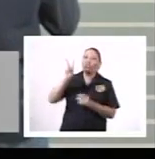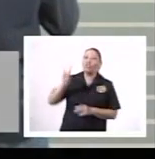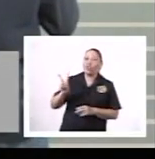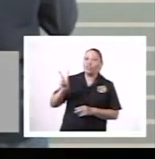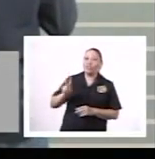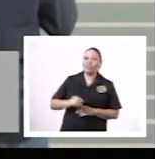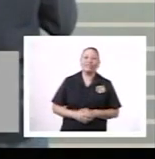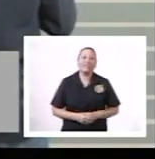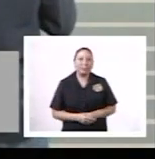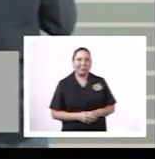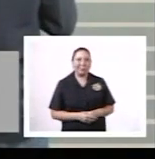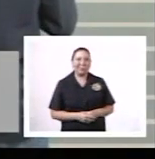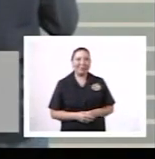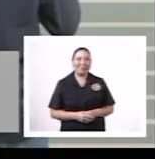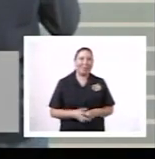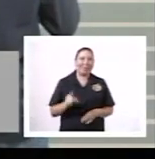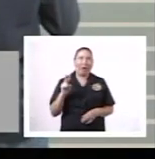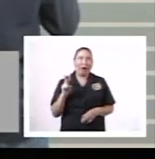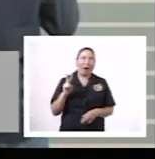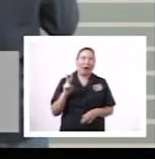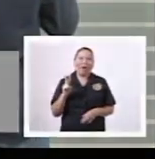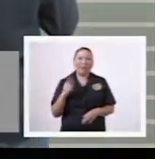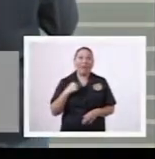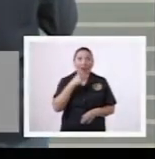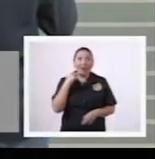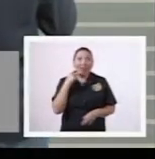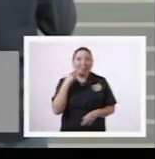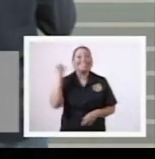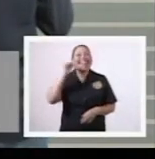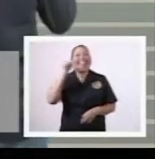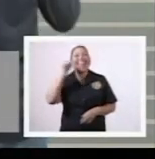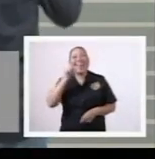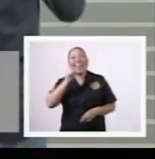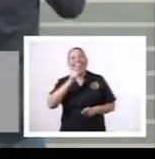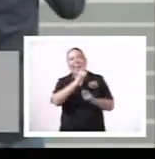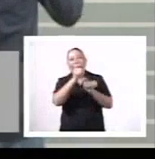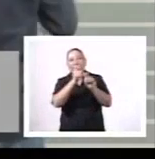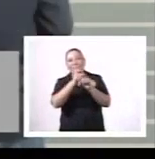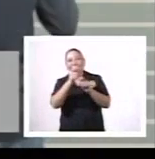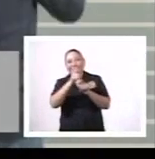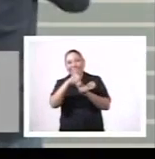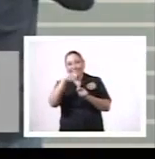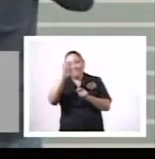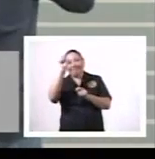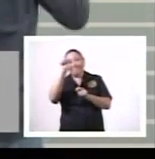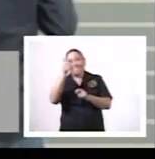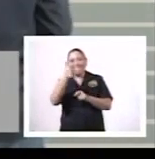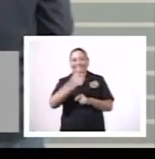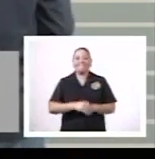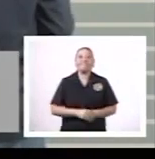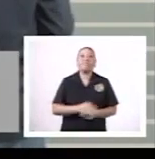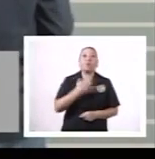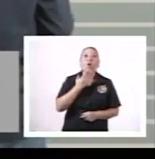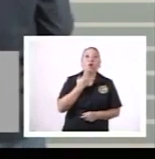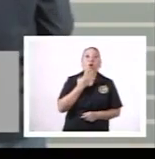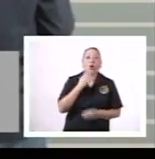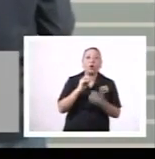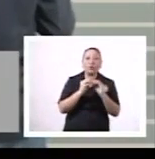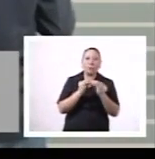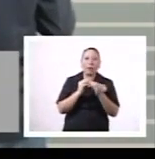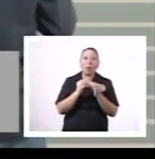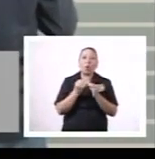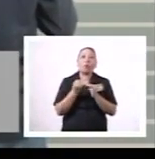El número 2 es rojo. Muy bien, pollo. Ahora, ¿qué color tiene el